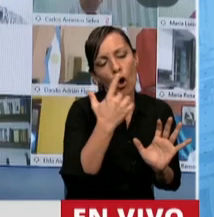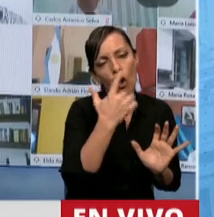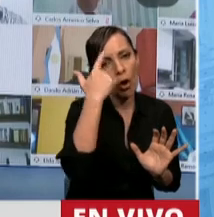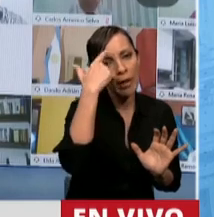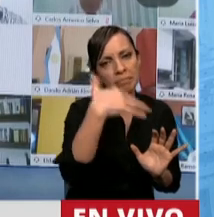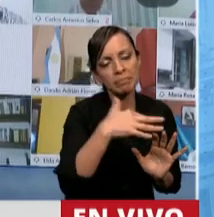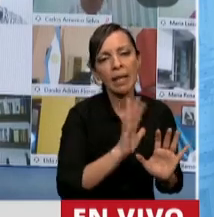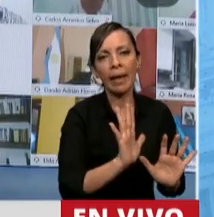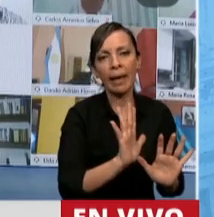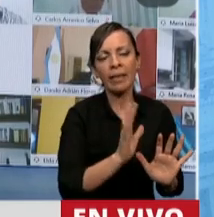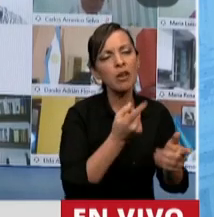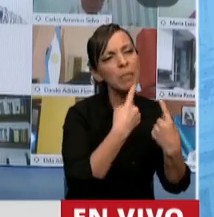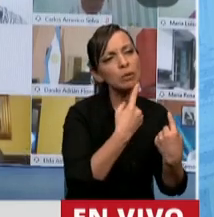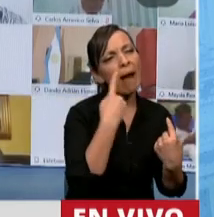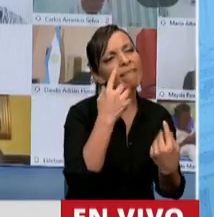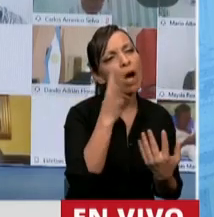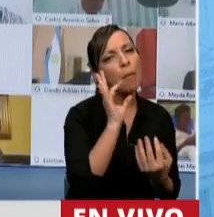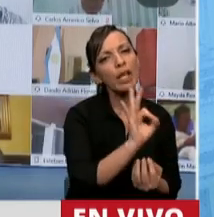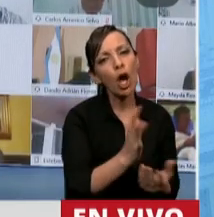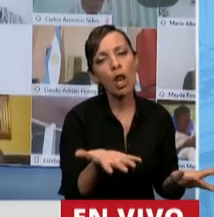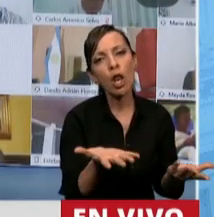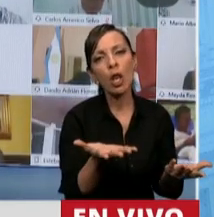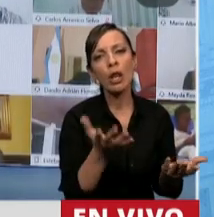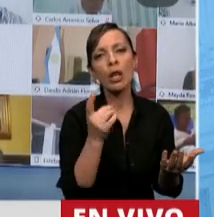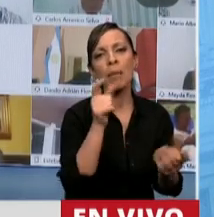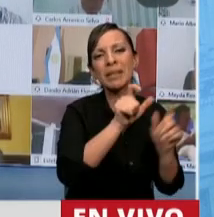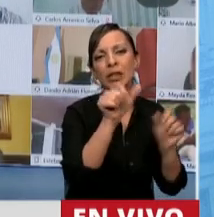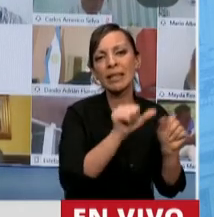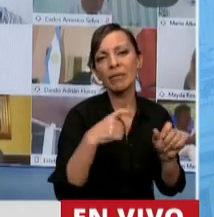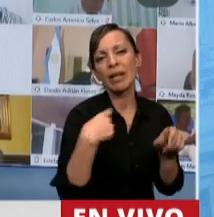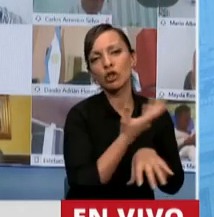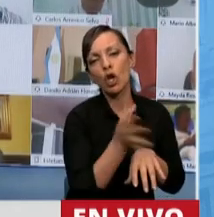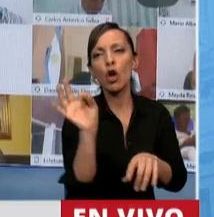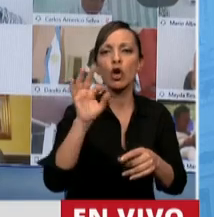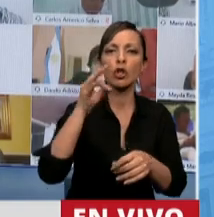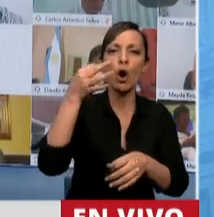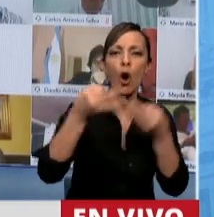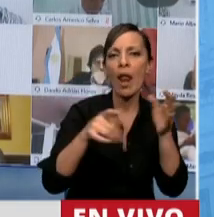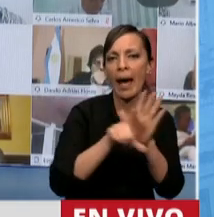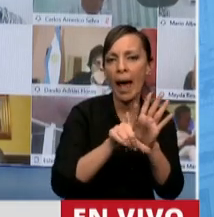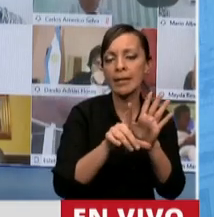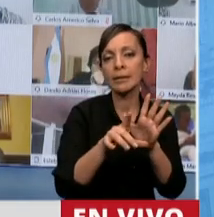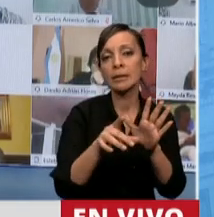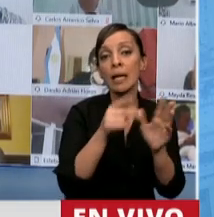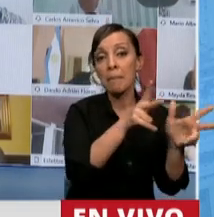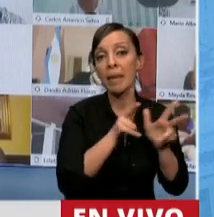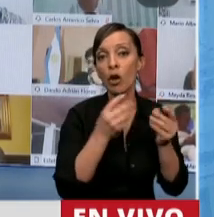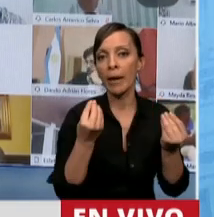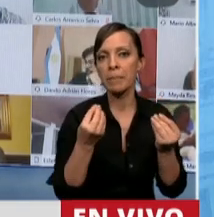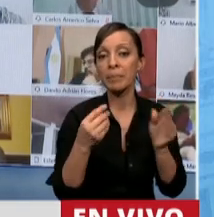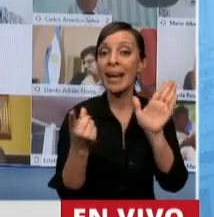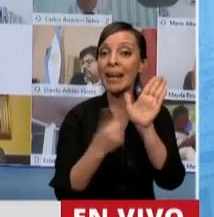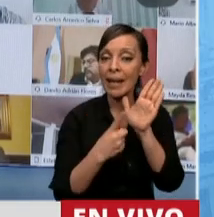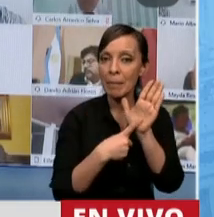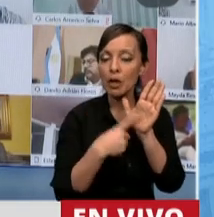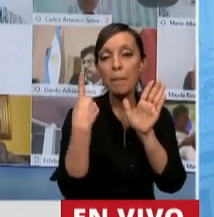conocidas, algún sociólogo, algún jurista, y me decía, mirá, que sea con todas las reglas, pero siempre es